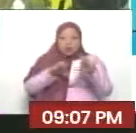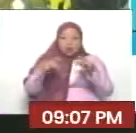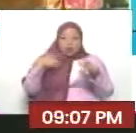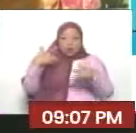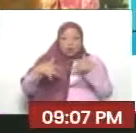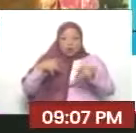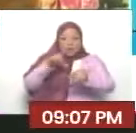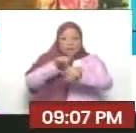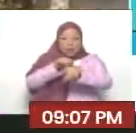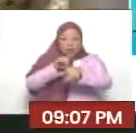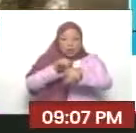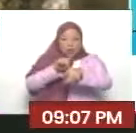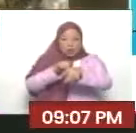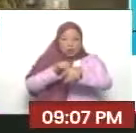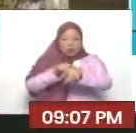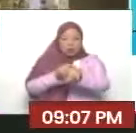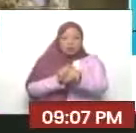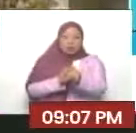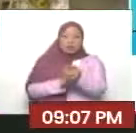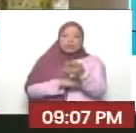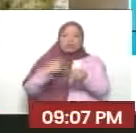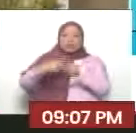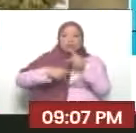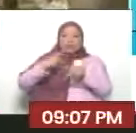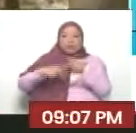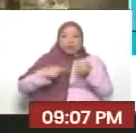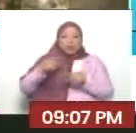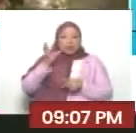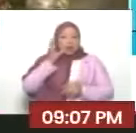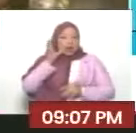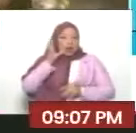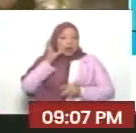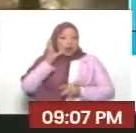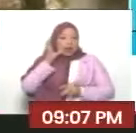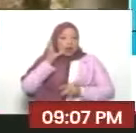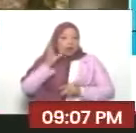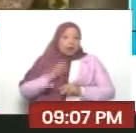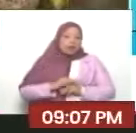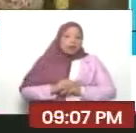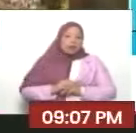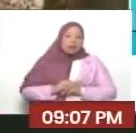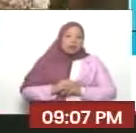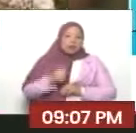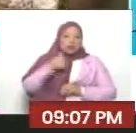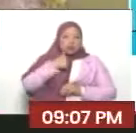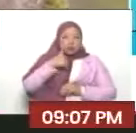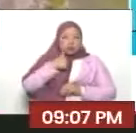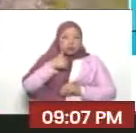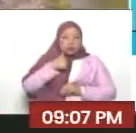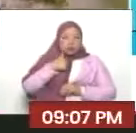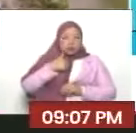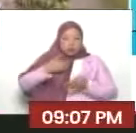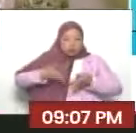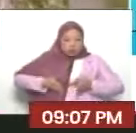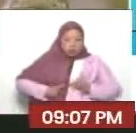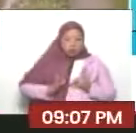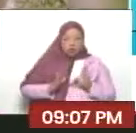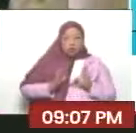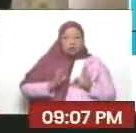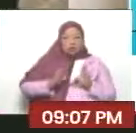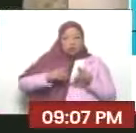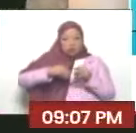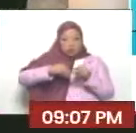actividades de médico con la producción de cacao. Sí, bueno, lo que pasa es que yo soy de origen